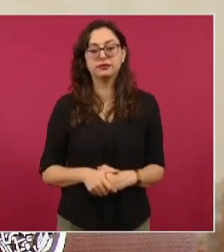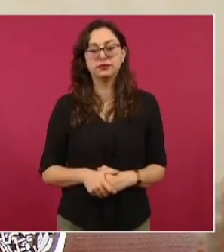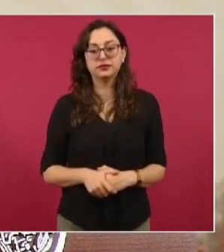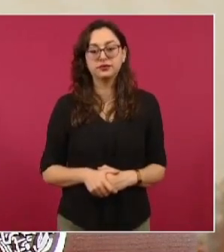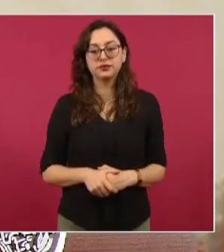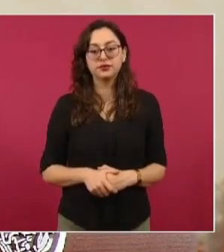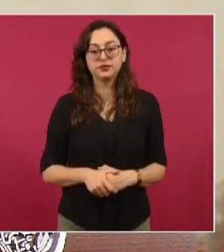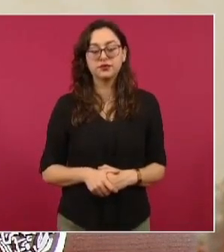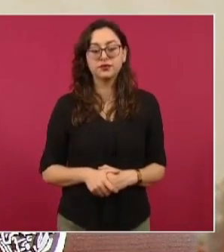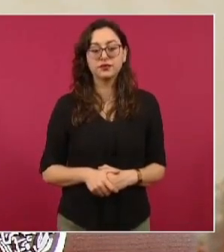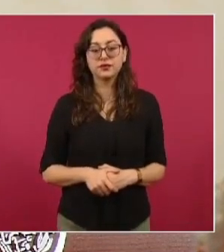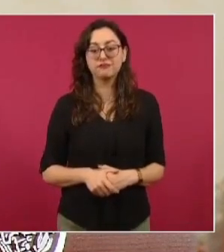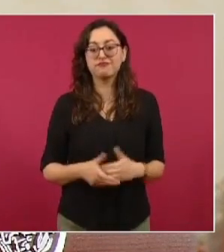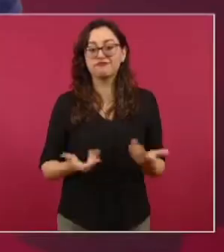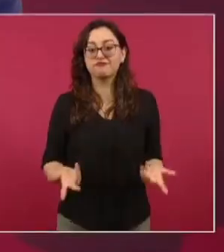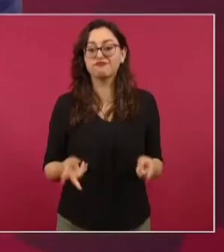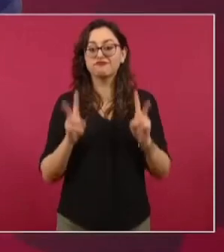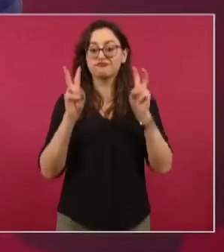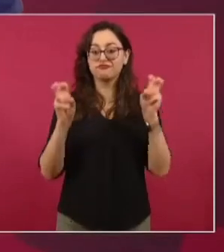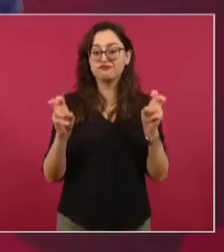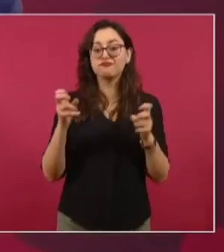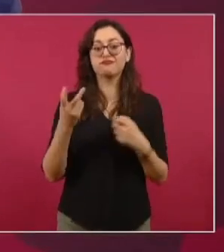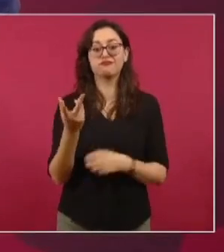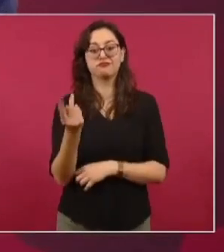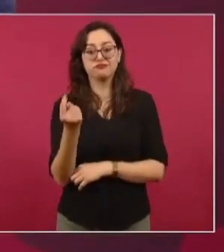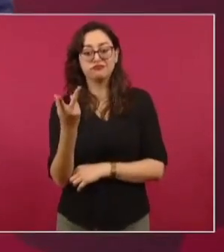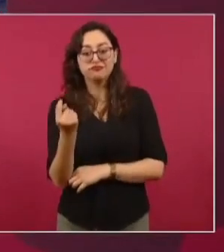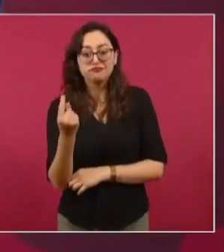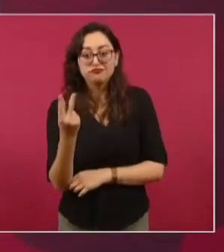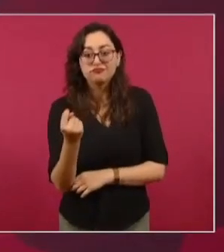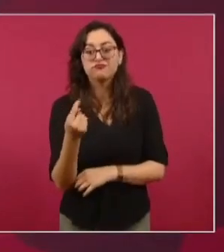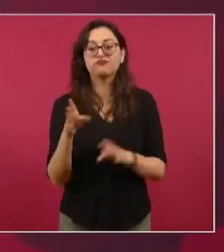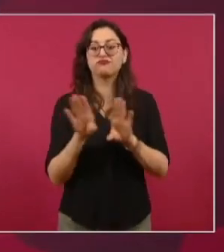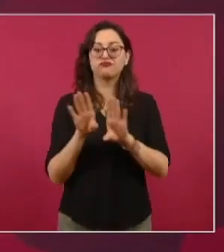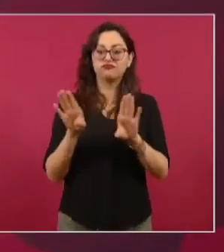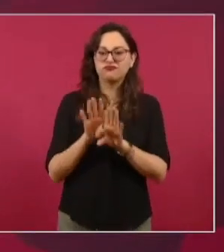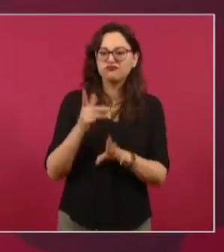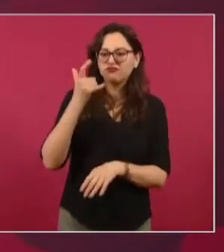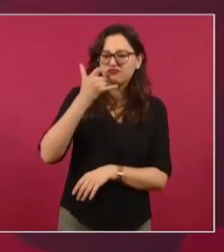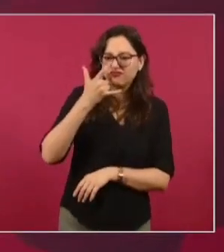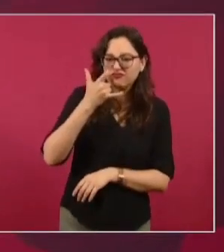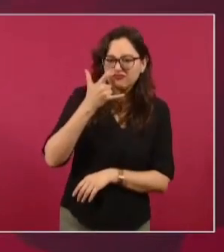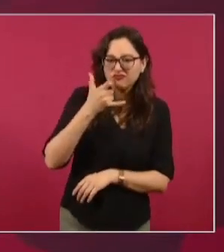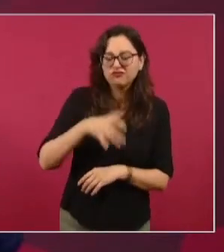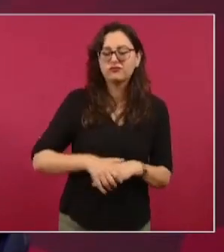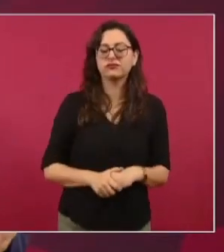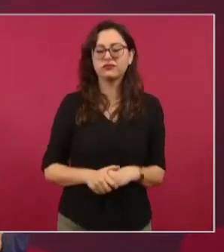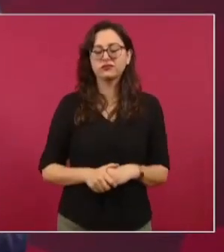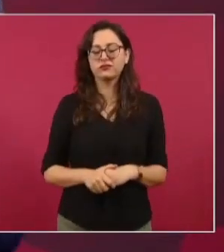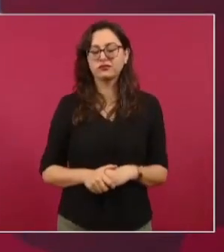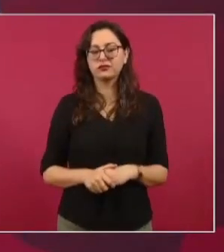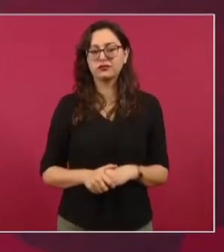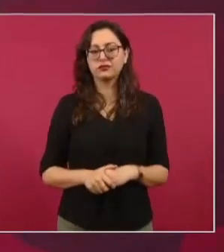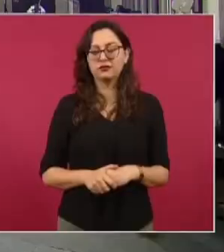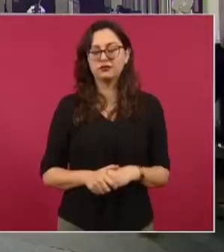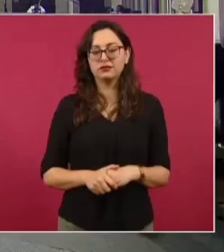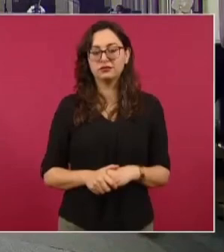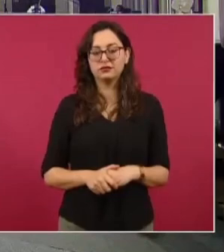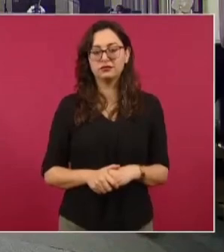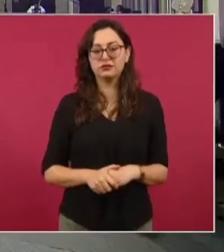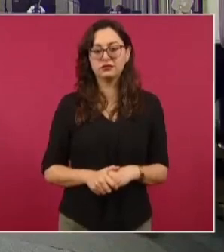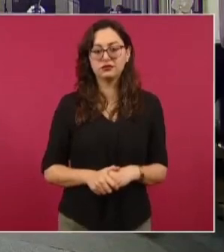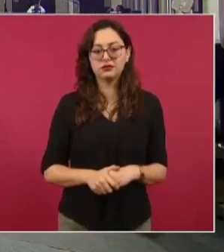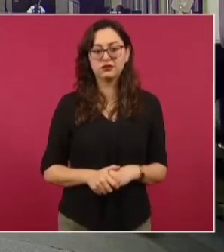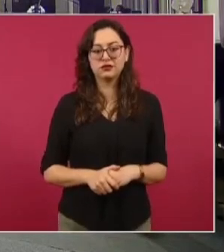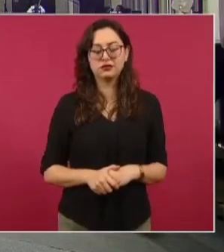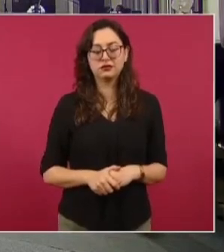sobre el entretenimiento el papel que jugaba la televisión ellos justificando eso también justificando